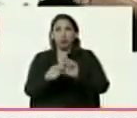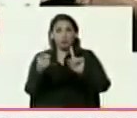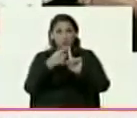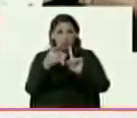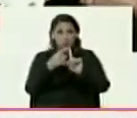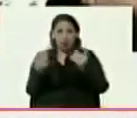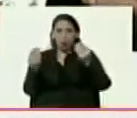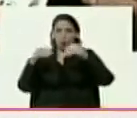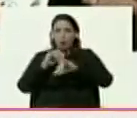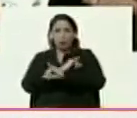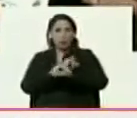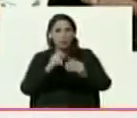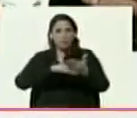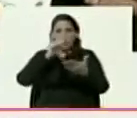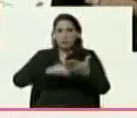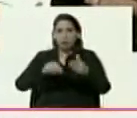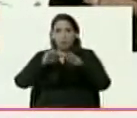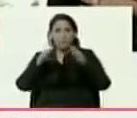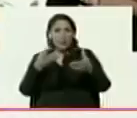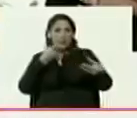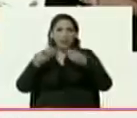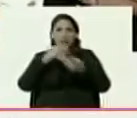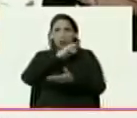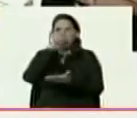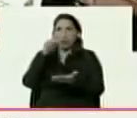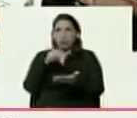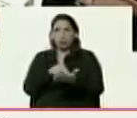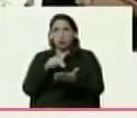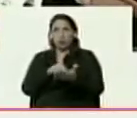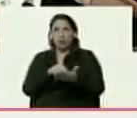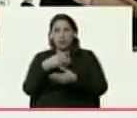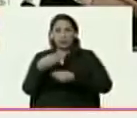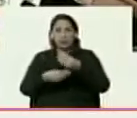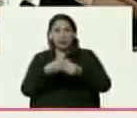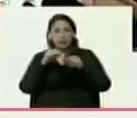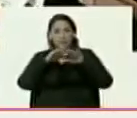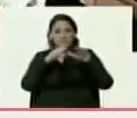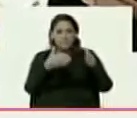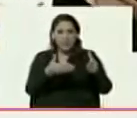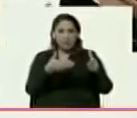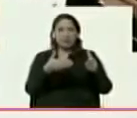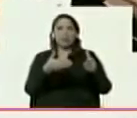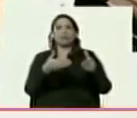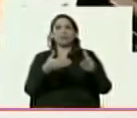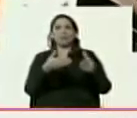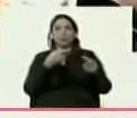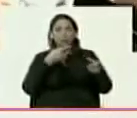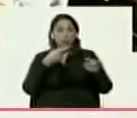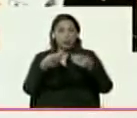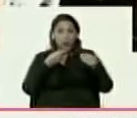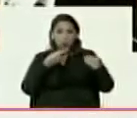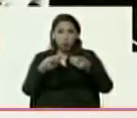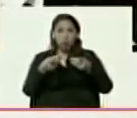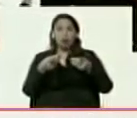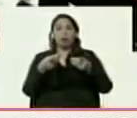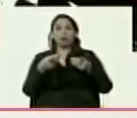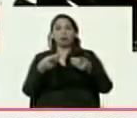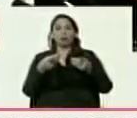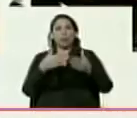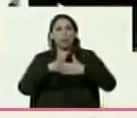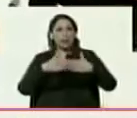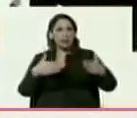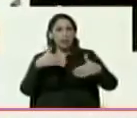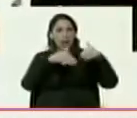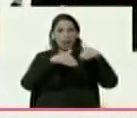acuerdos ya firmados en la mesa de diálogo nacional, se conforma entonces la mesa para la discusión de poder electoral, garantías electorales